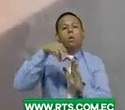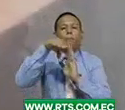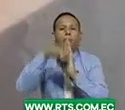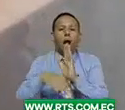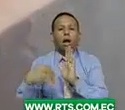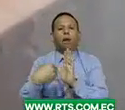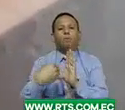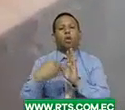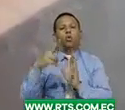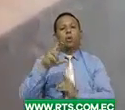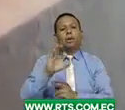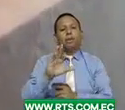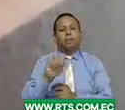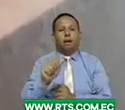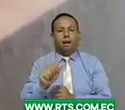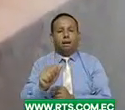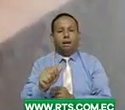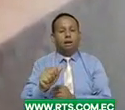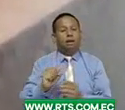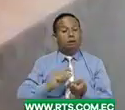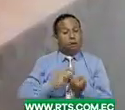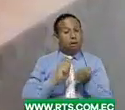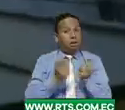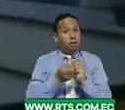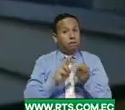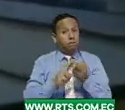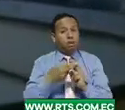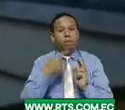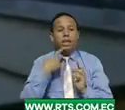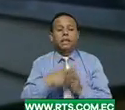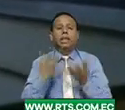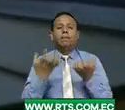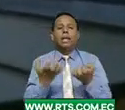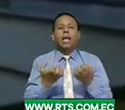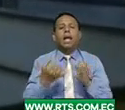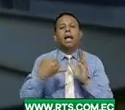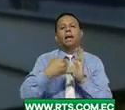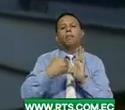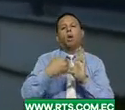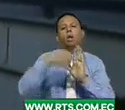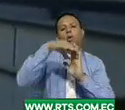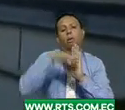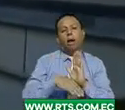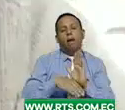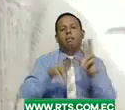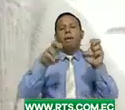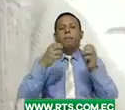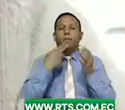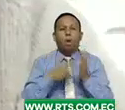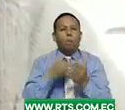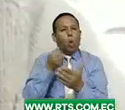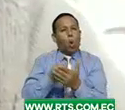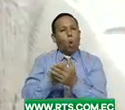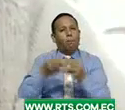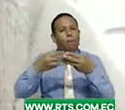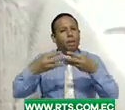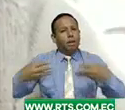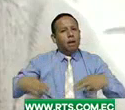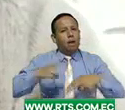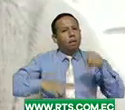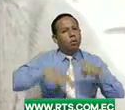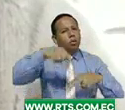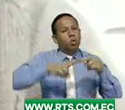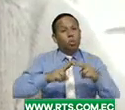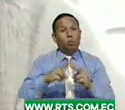reforma, Noboa también espera reducir el IVA para la compra de materiales de construcción. Dijo que se iba a rebajar el IVA del 12